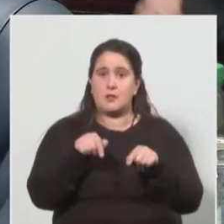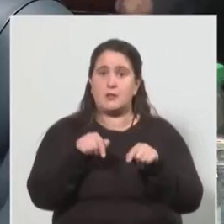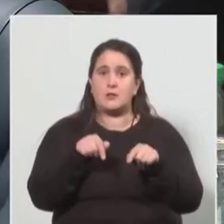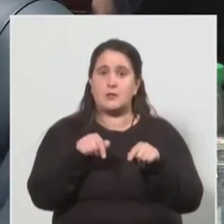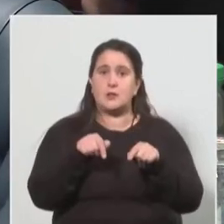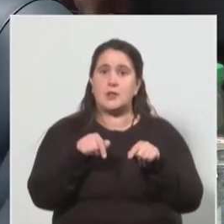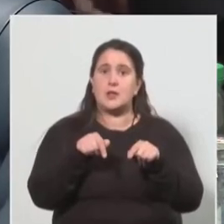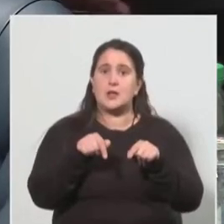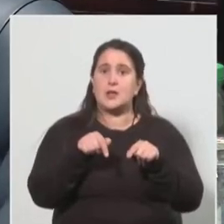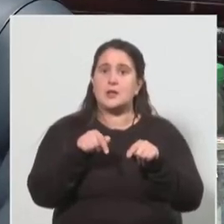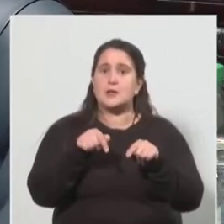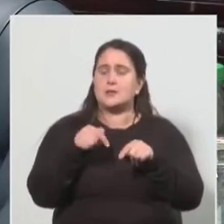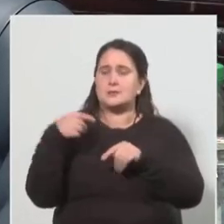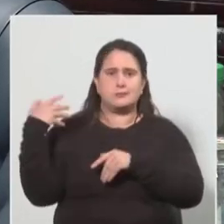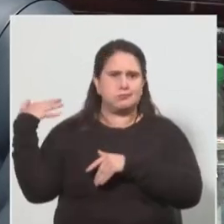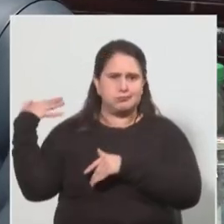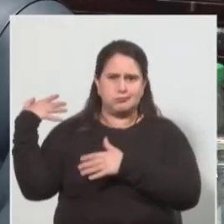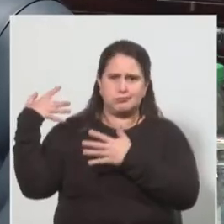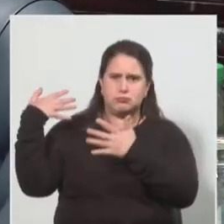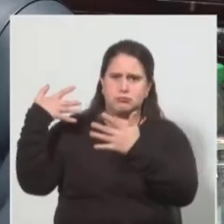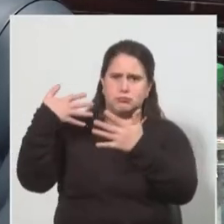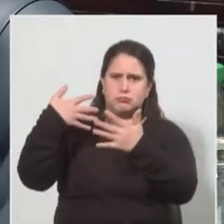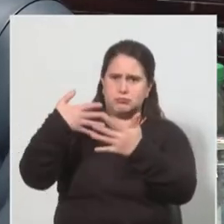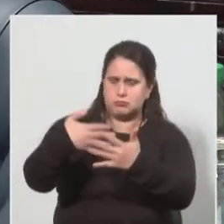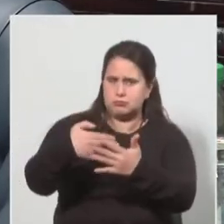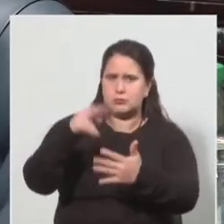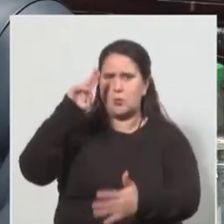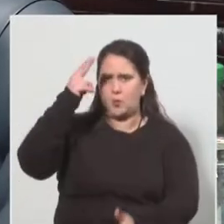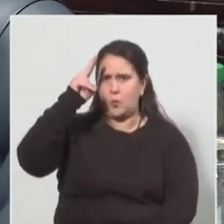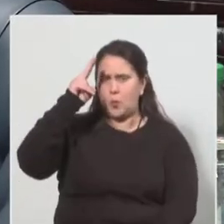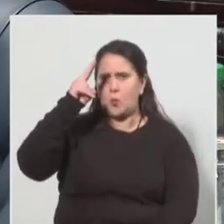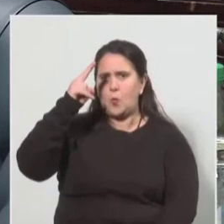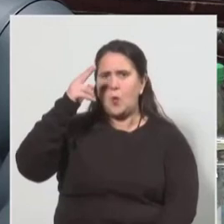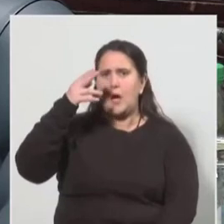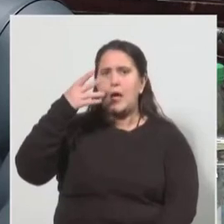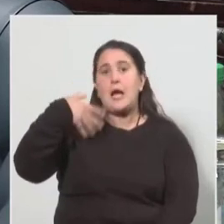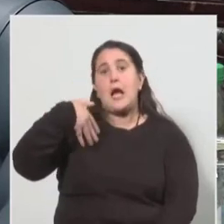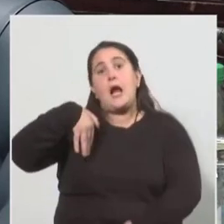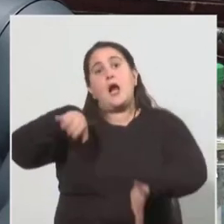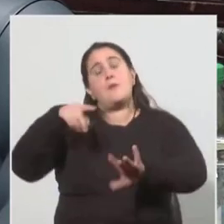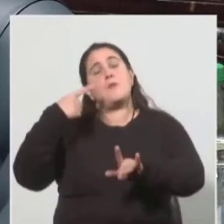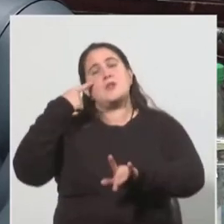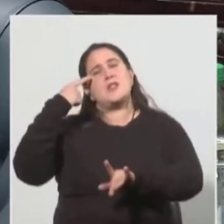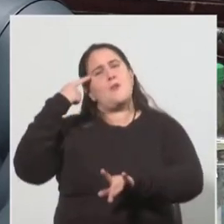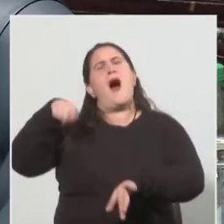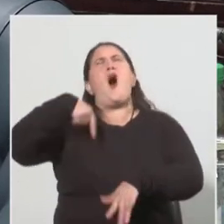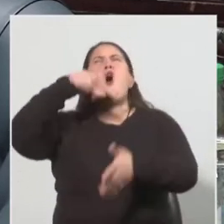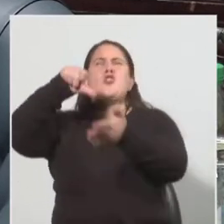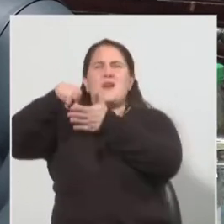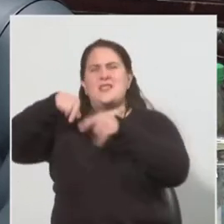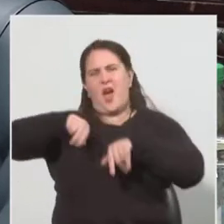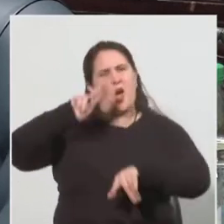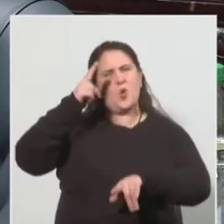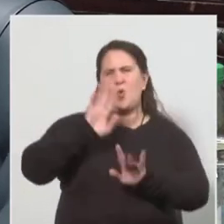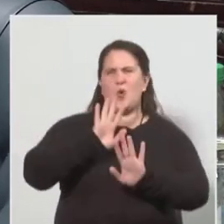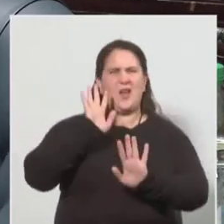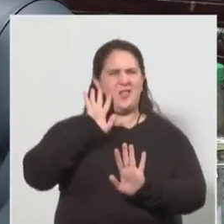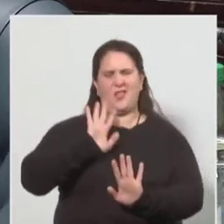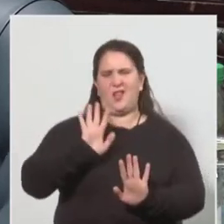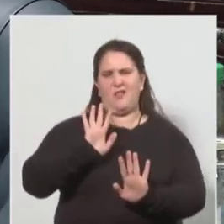que durante mucho tiempo, desde el Uruguay quizás se vieron como ajenos o